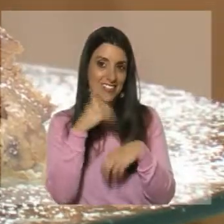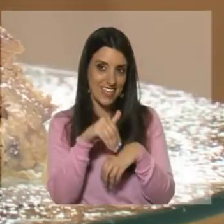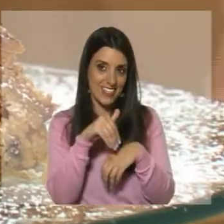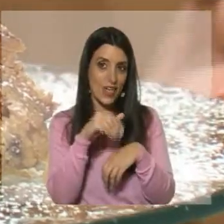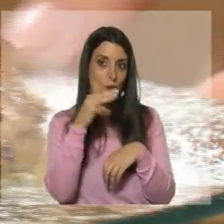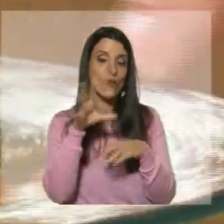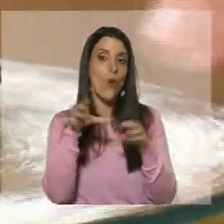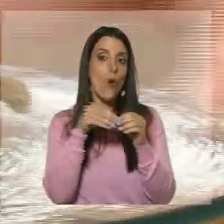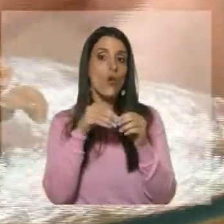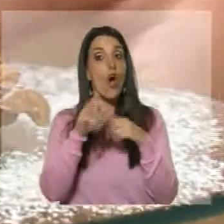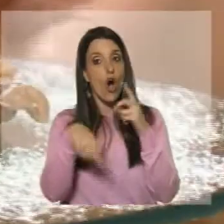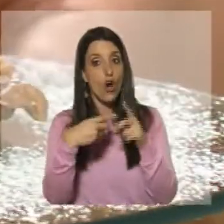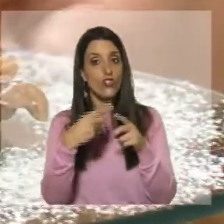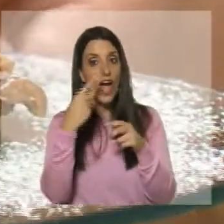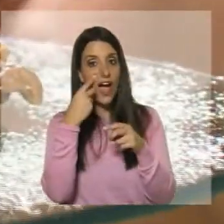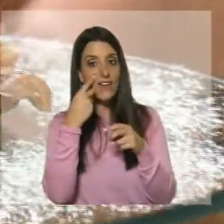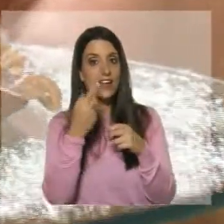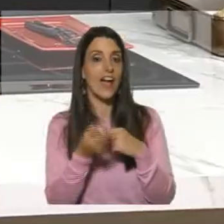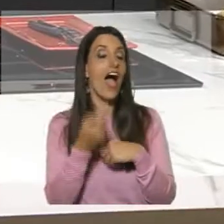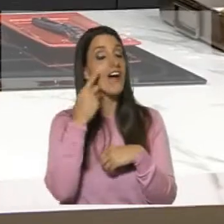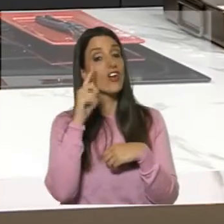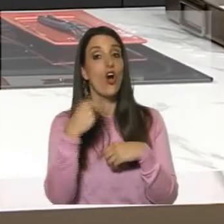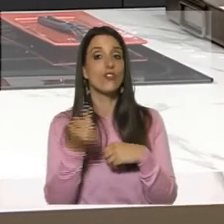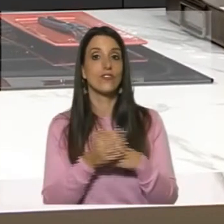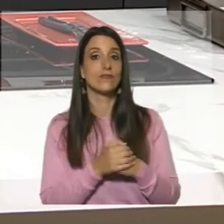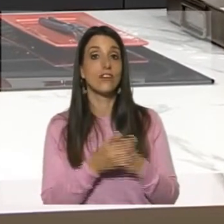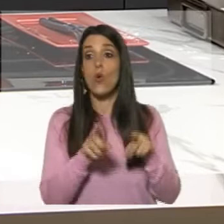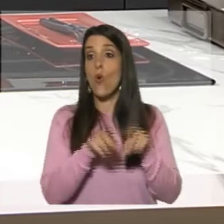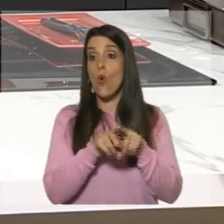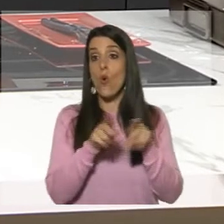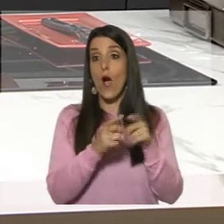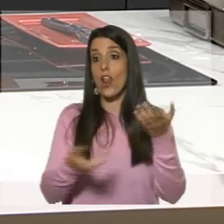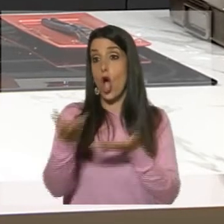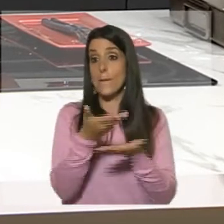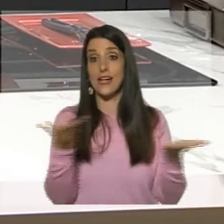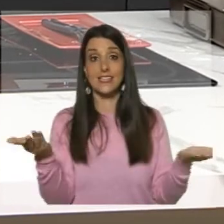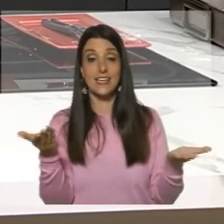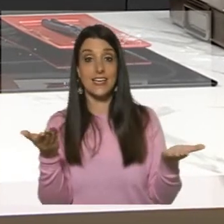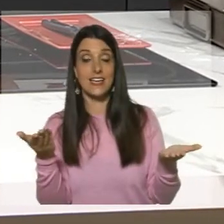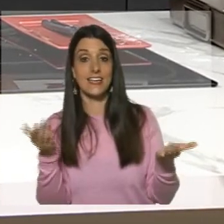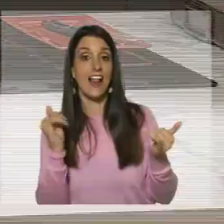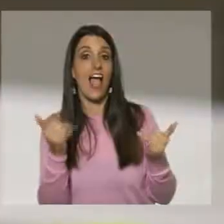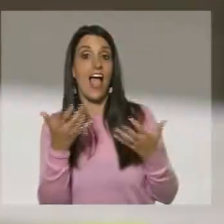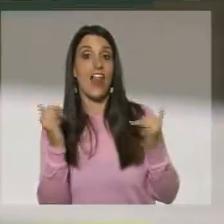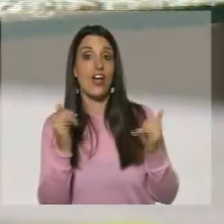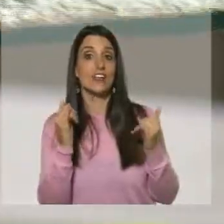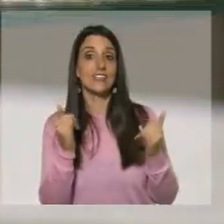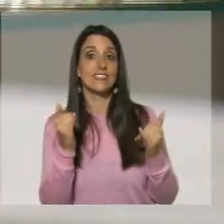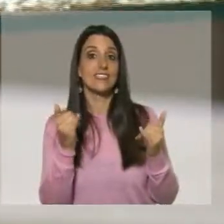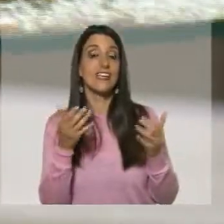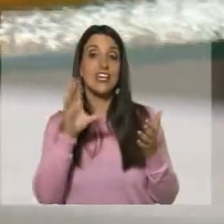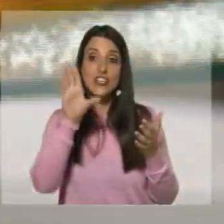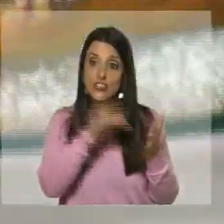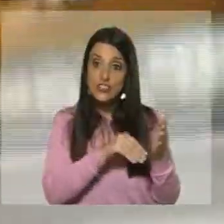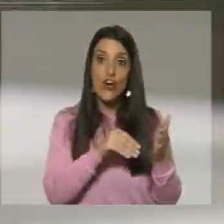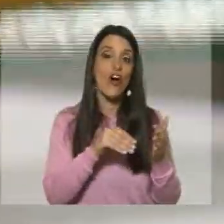vos unís cortamos acá, otro. Dale, ¿eh? Sí. Ya que estamos, cortamos otro. Sí, igual la vamos a tener que cortar. Cortamos. Acá, mirá, Paula. Y todo el resto va a